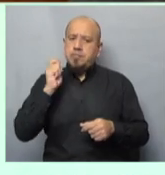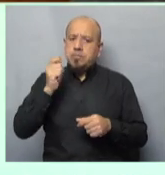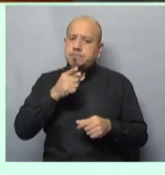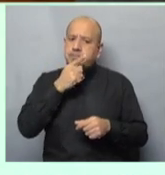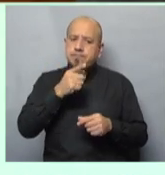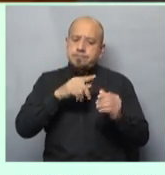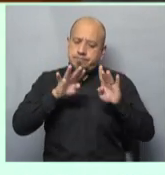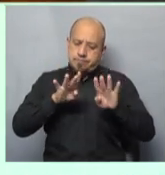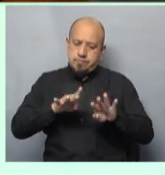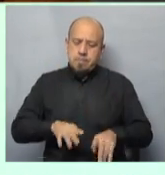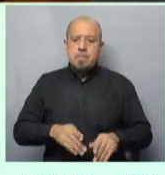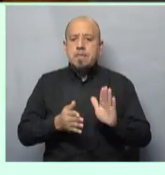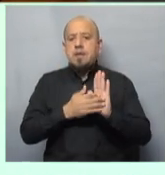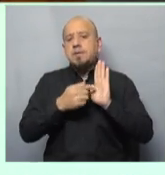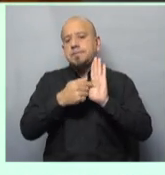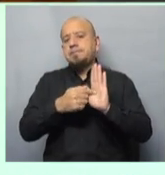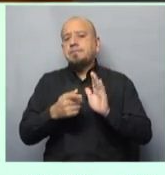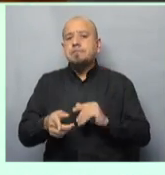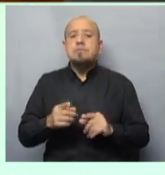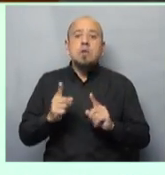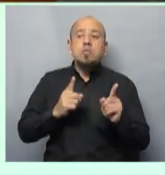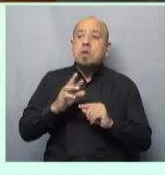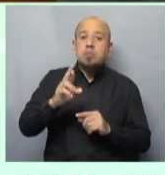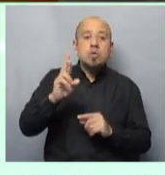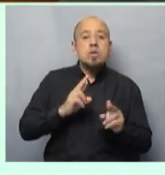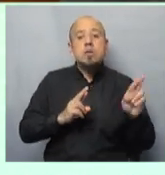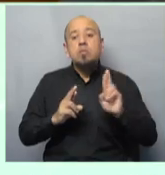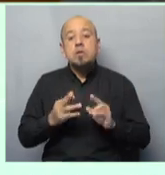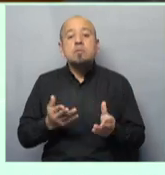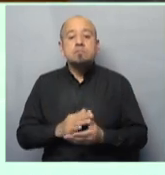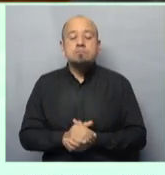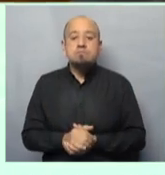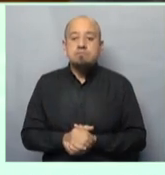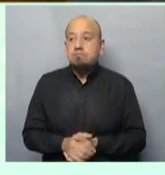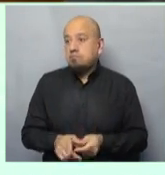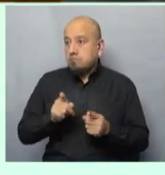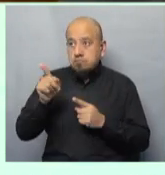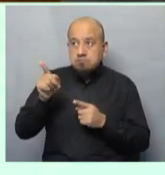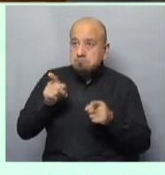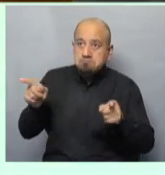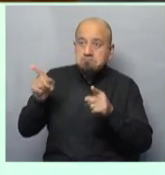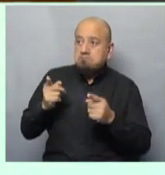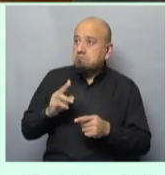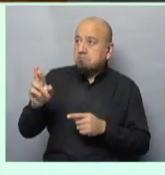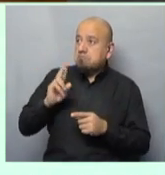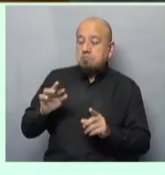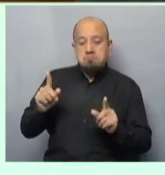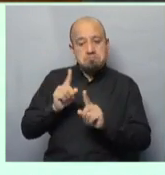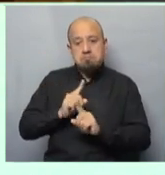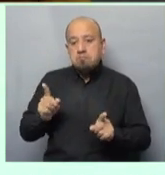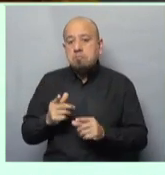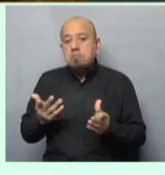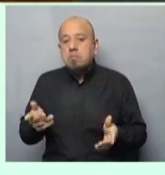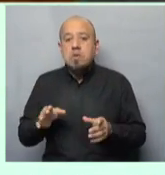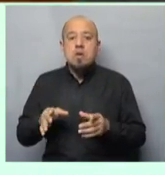una carta ha salido en varios medios, ¿tuviste alguna respuesta? Con ellos directamente no. La verdad que solo